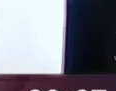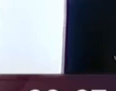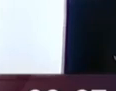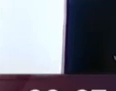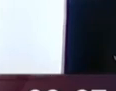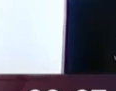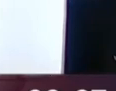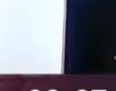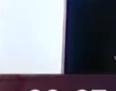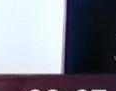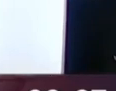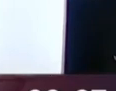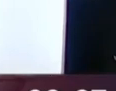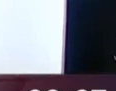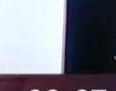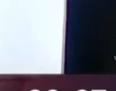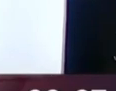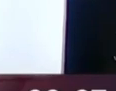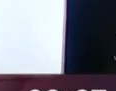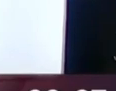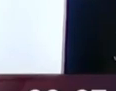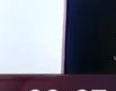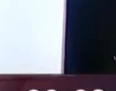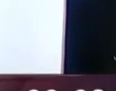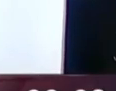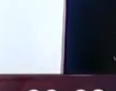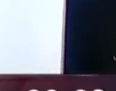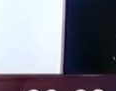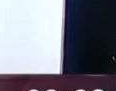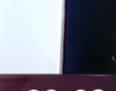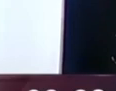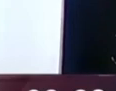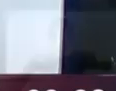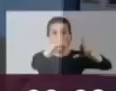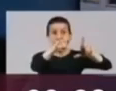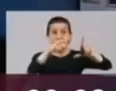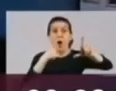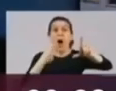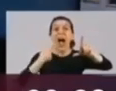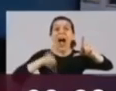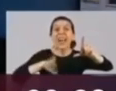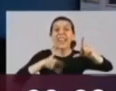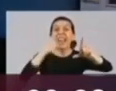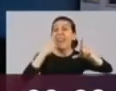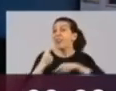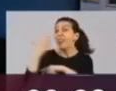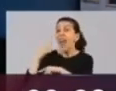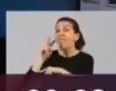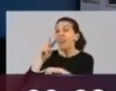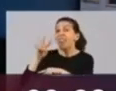pesaba la conferencia de prensa uno de los puntos clave de lo que dijo hoy el presidente? Bueno, esto era la Argentina el 24 de